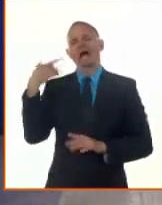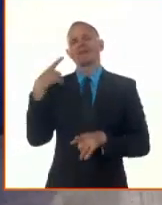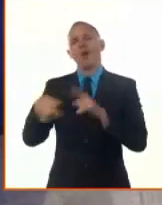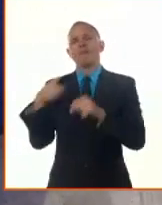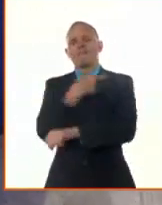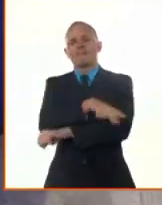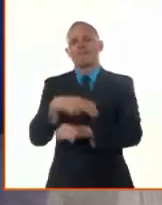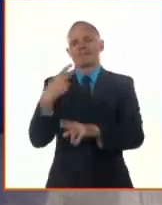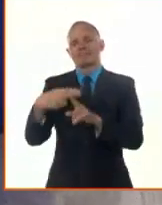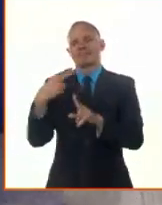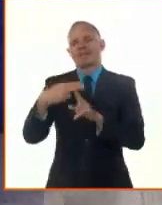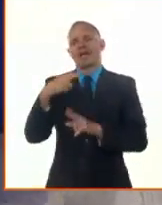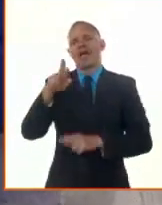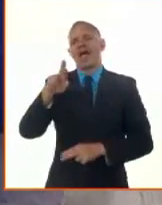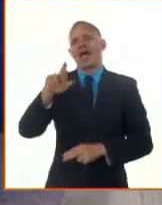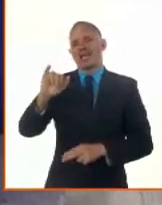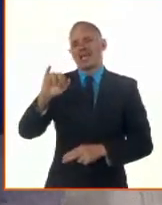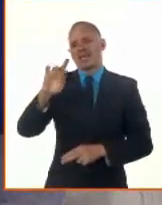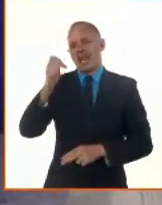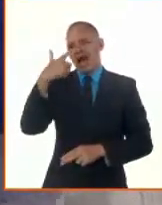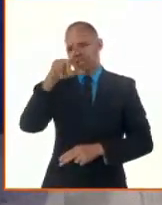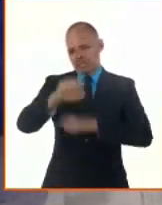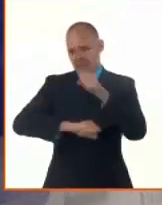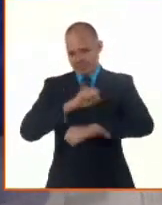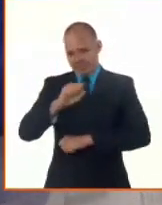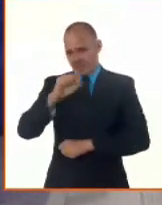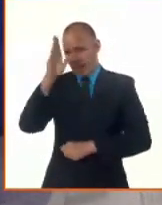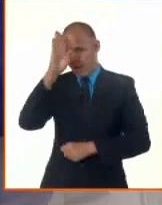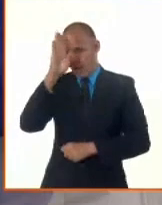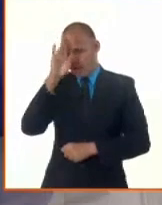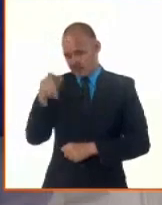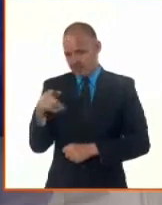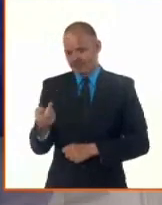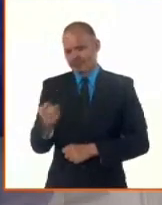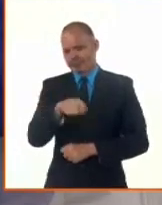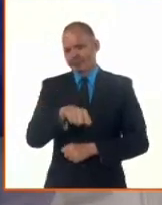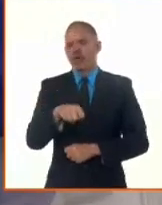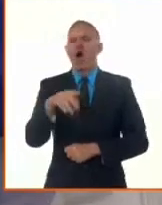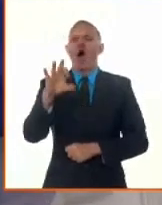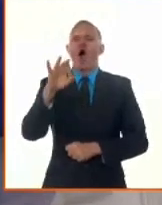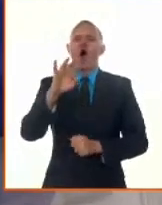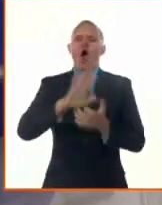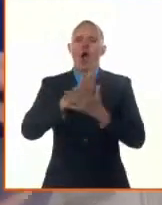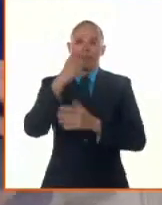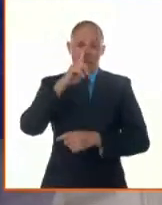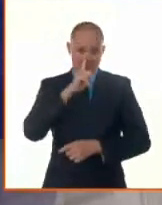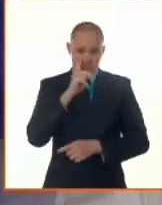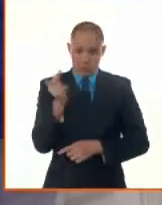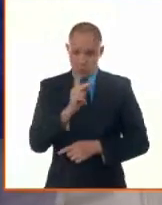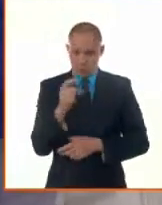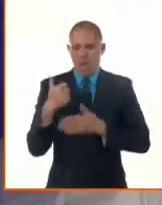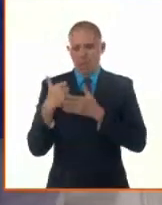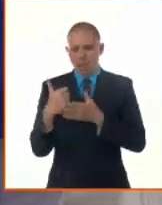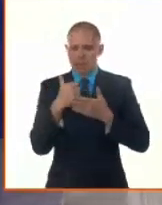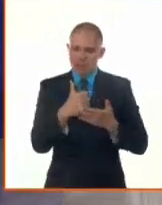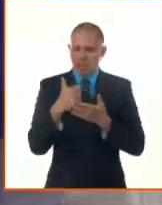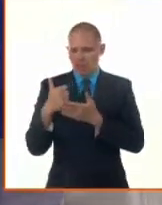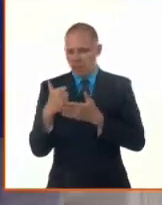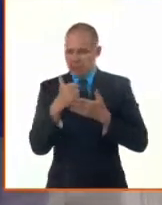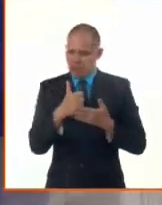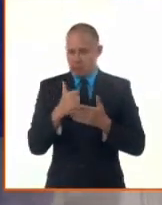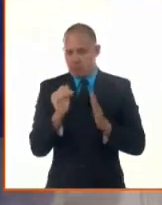tratando de acercarse sin embargo después de la cita decirle Pink Arabia Saudita Hace algunos meses